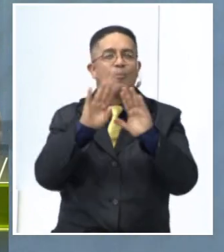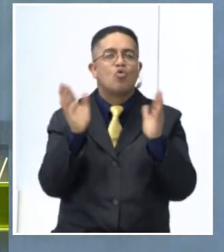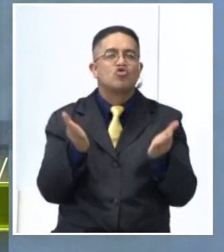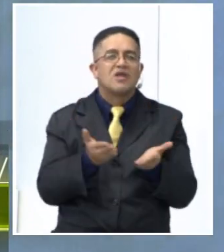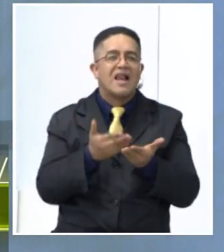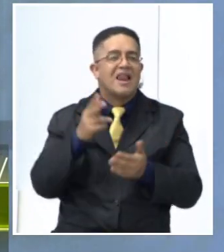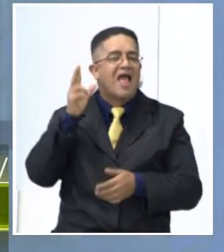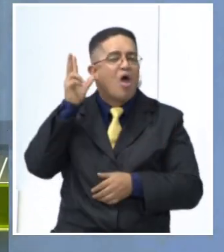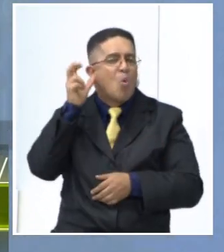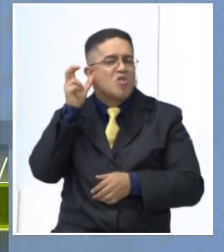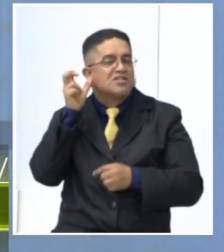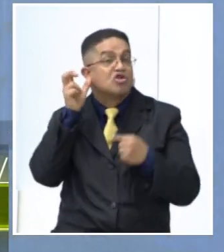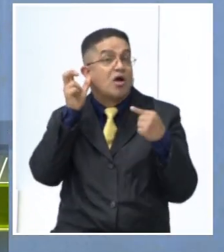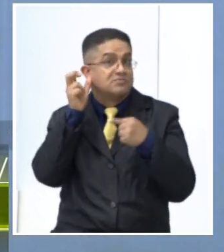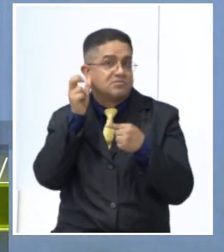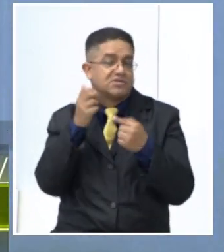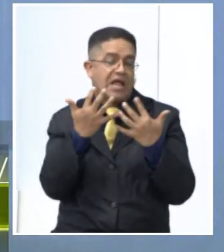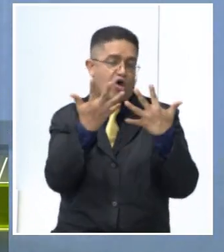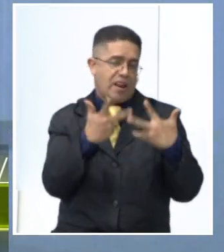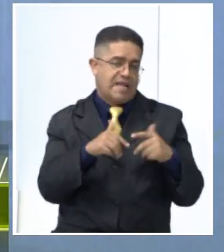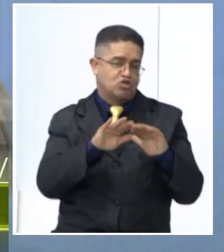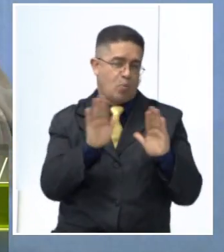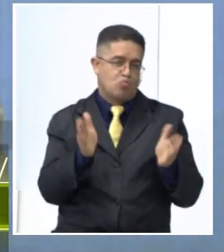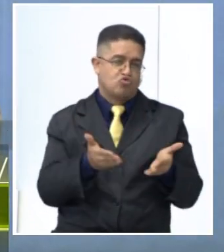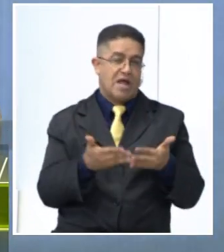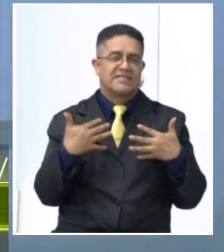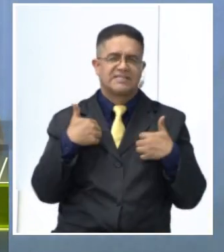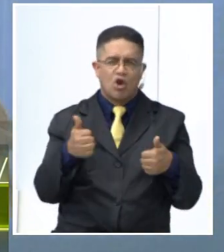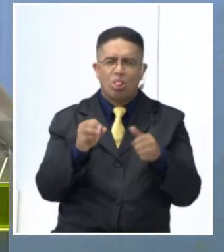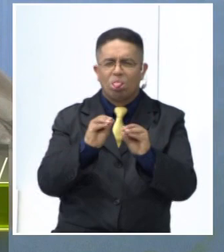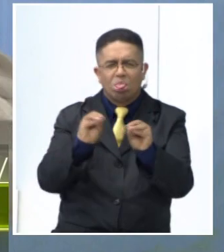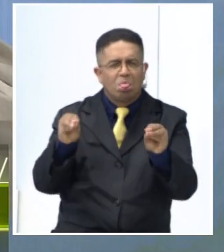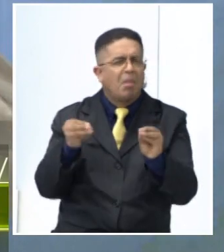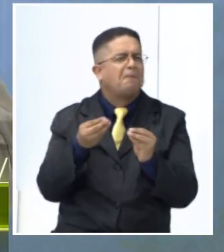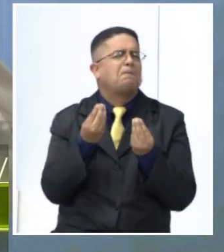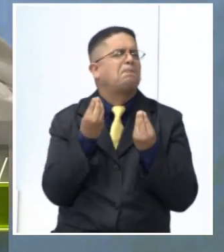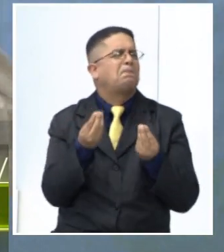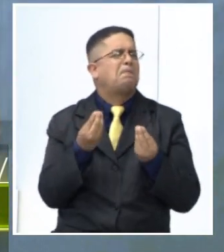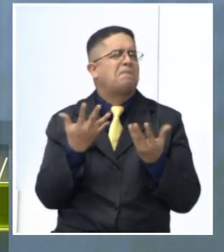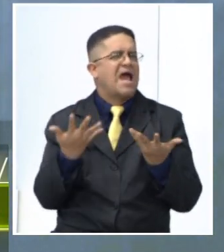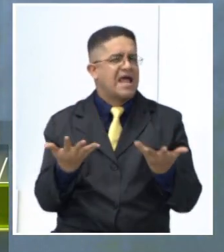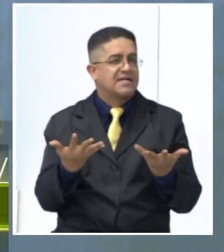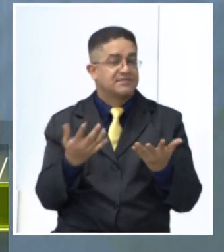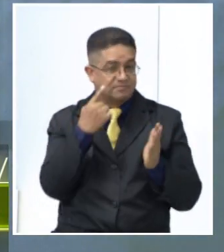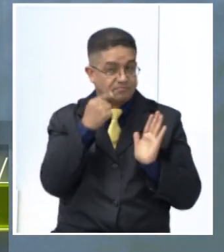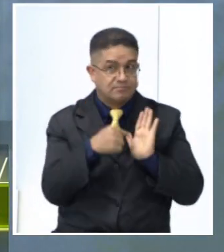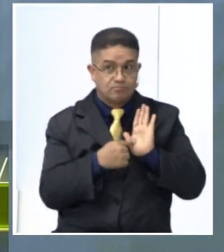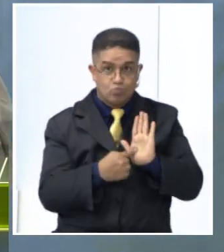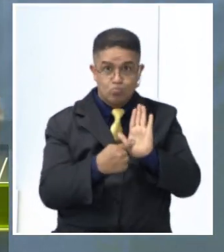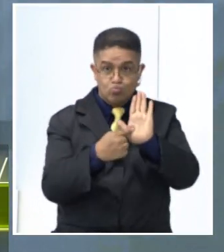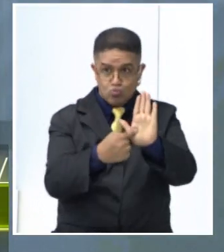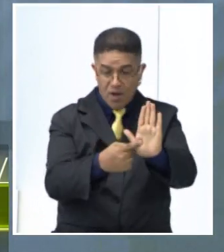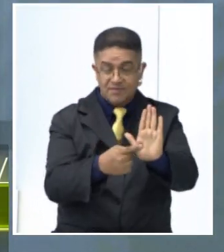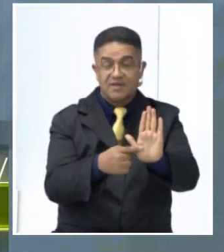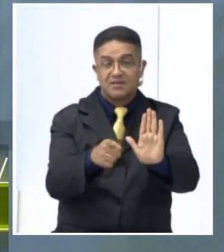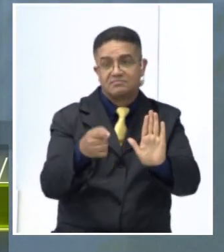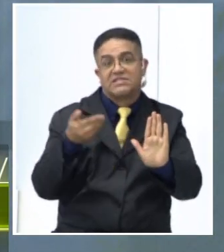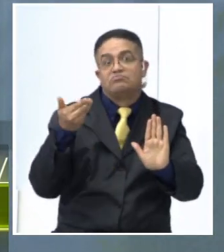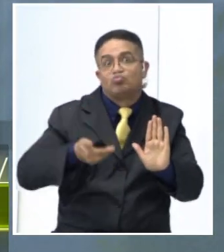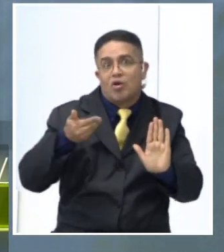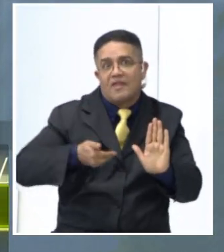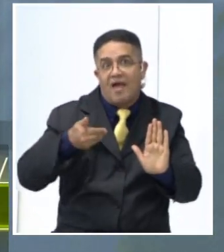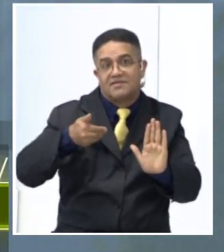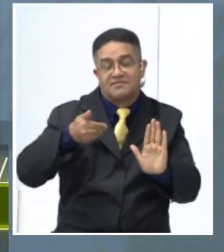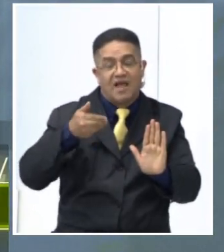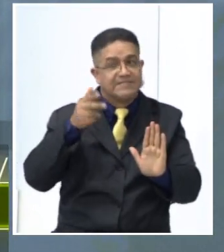Audición es una forma en que la OMS hace para qué, para que se pueda reflejar o transmitir la importancia de este